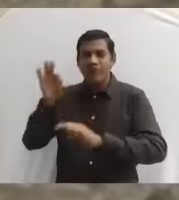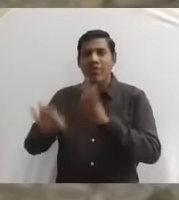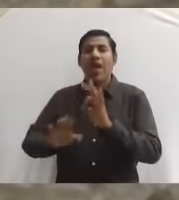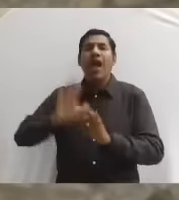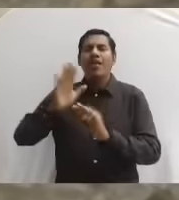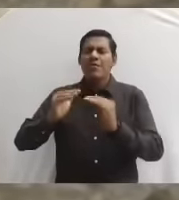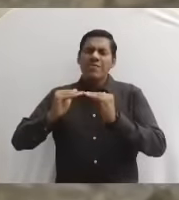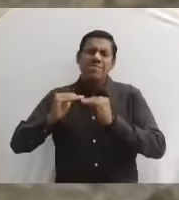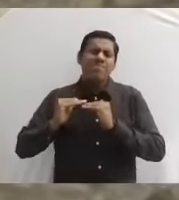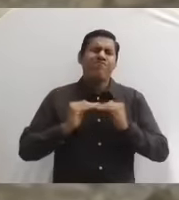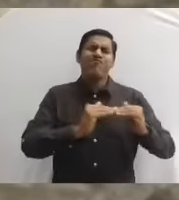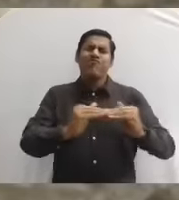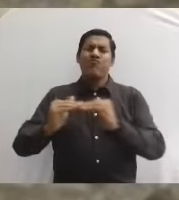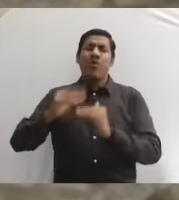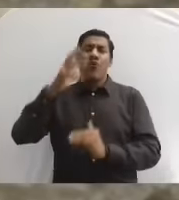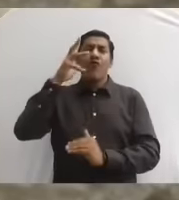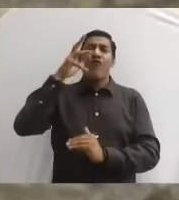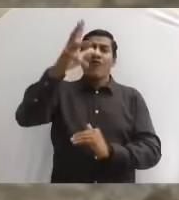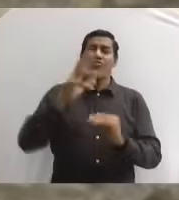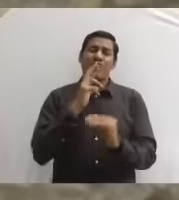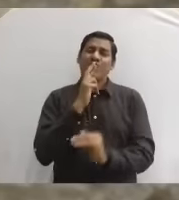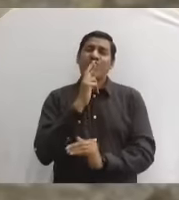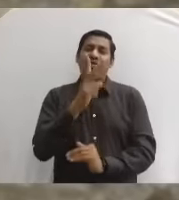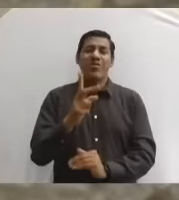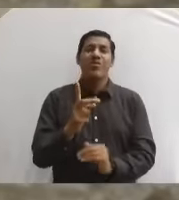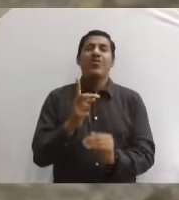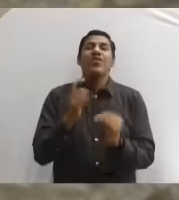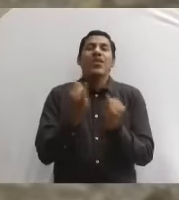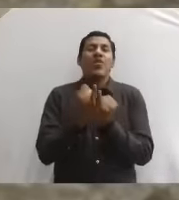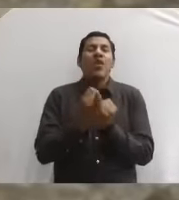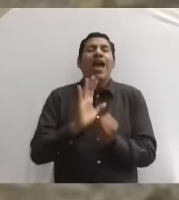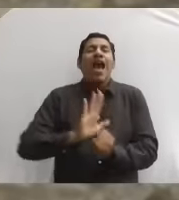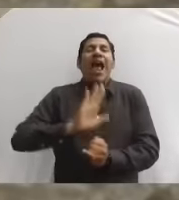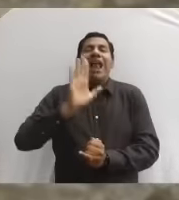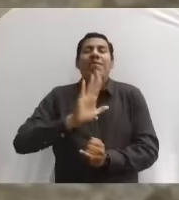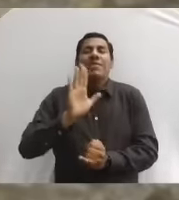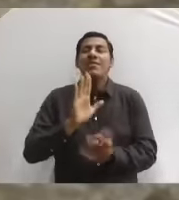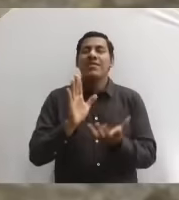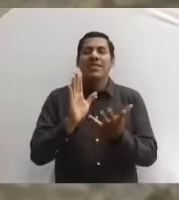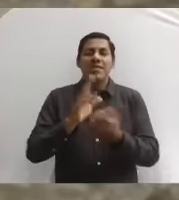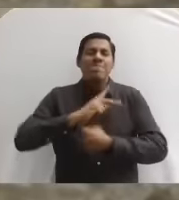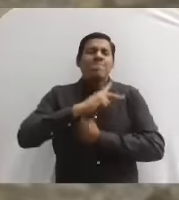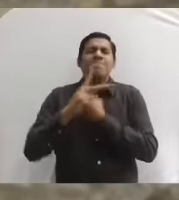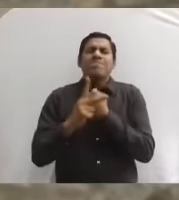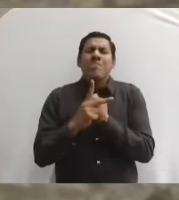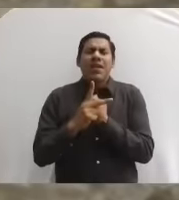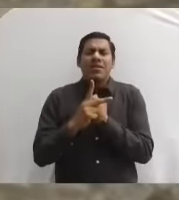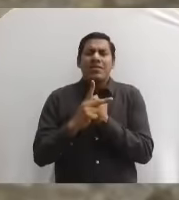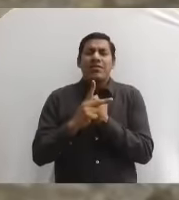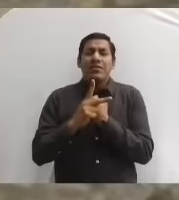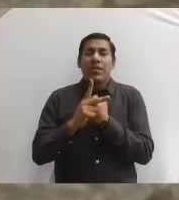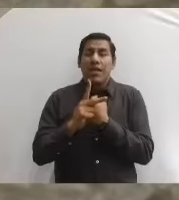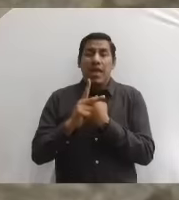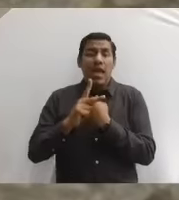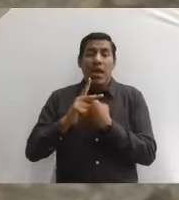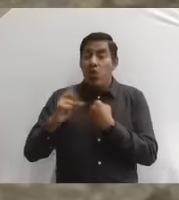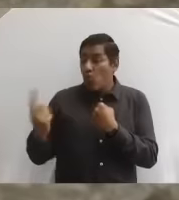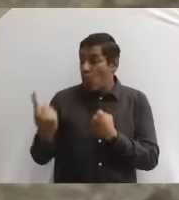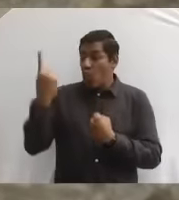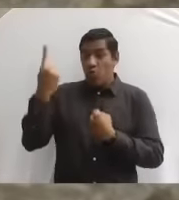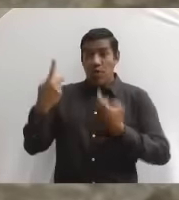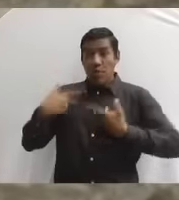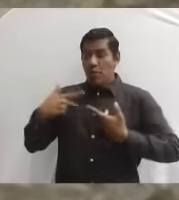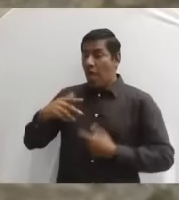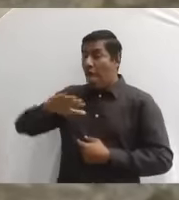igualdad, prosperidad y construimos un país en donde nadie se